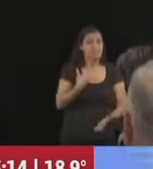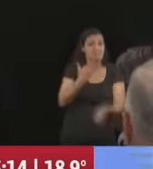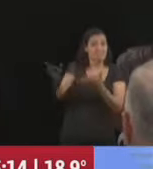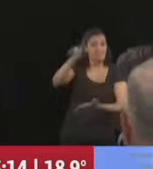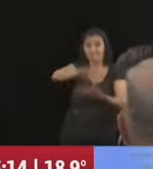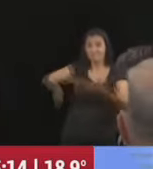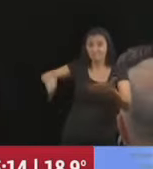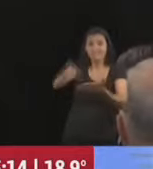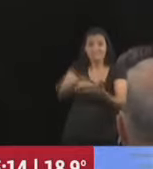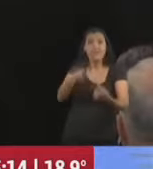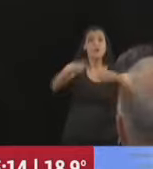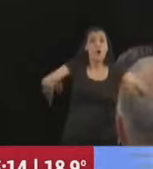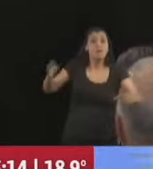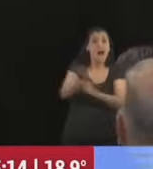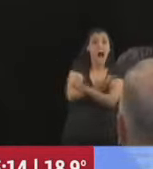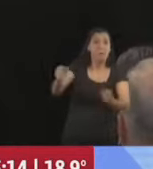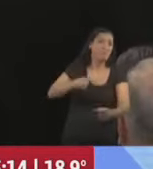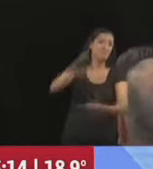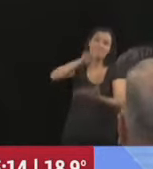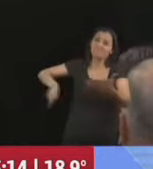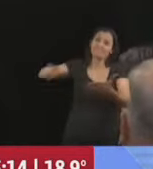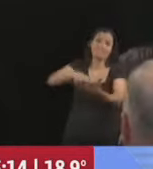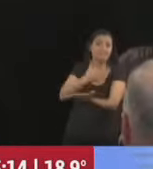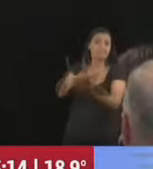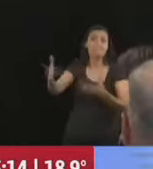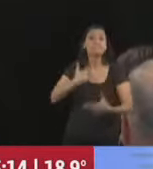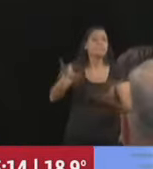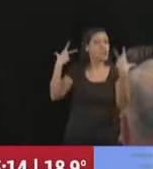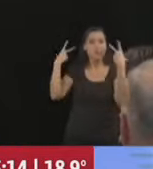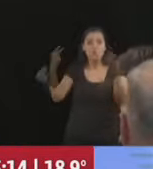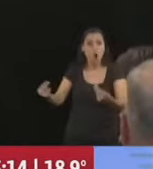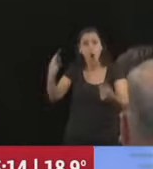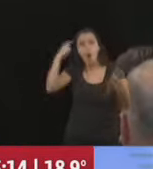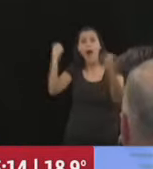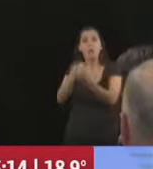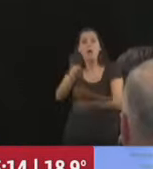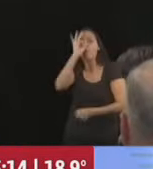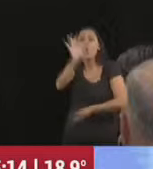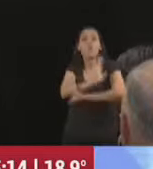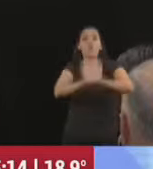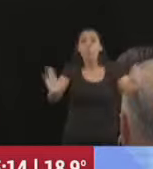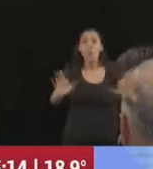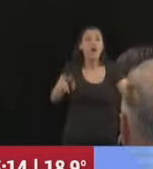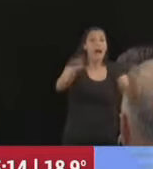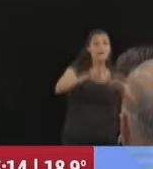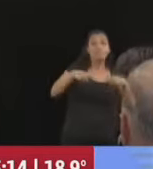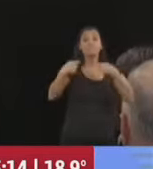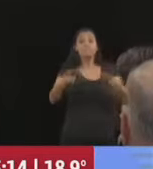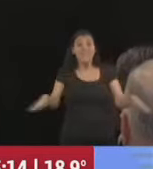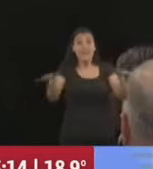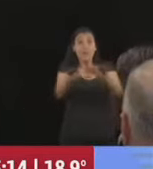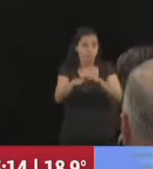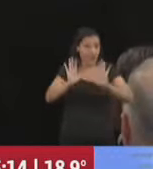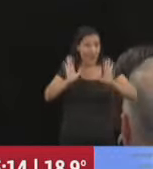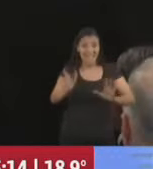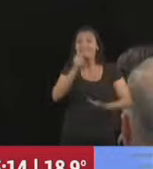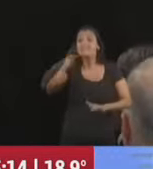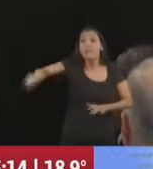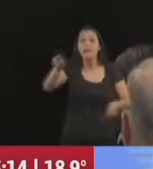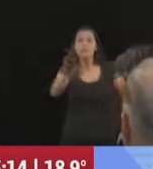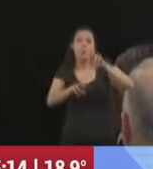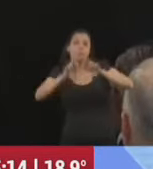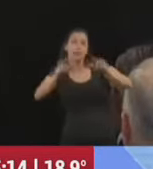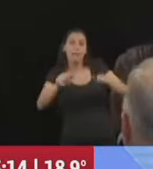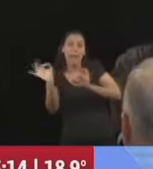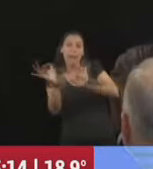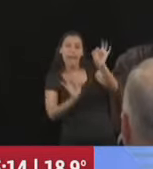momento, claramente no llegaban. Y entiendo también el objetivo que tiene el presidente de la República Argentina, que es terminar con el